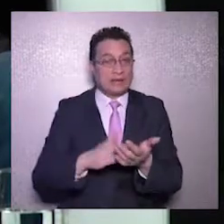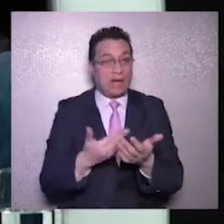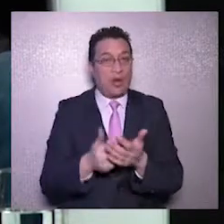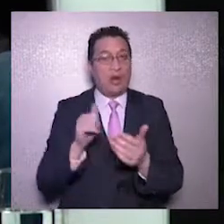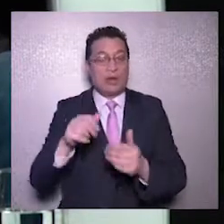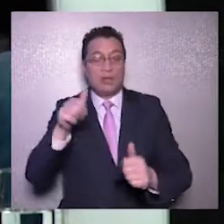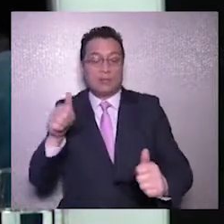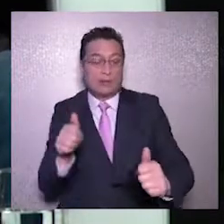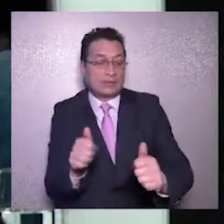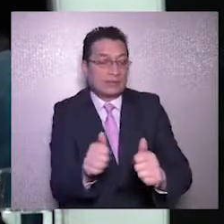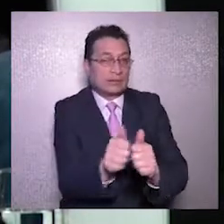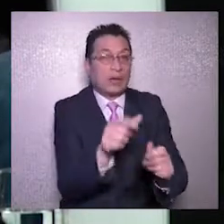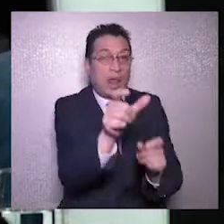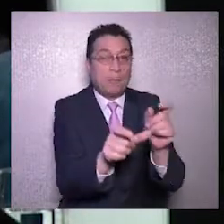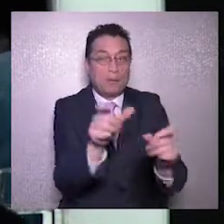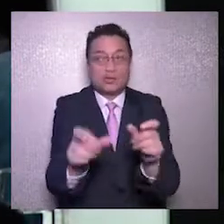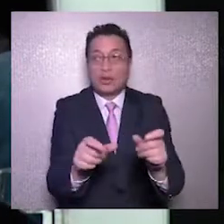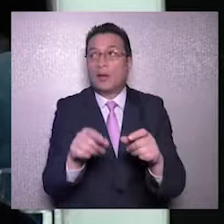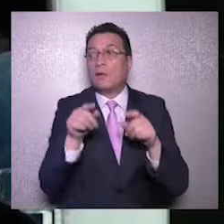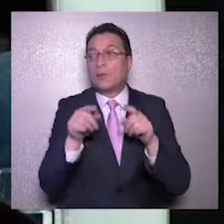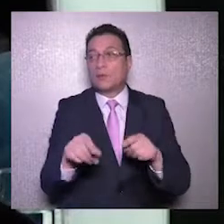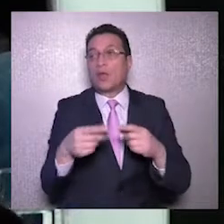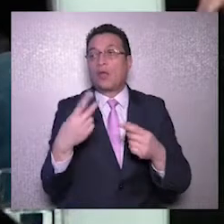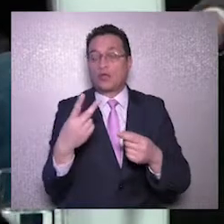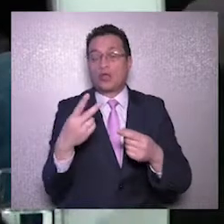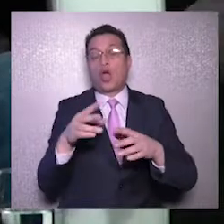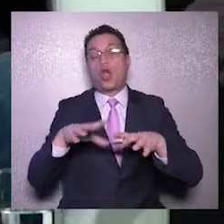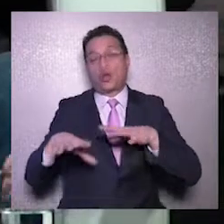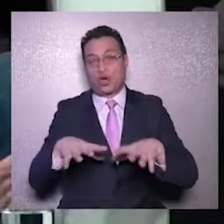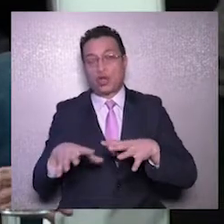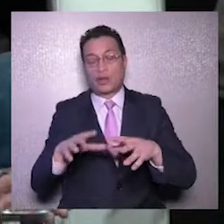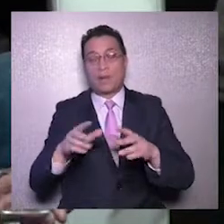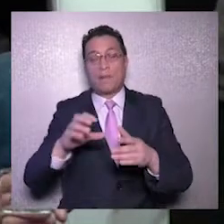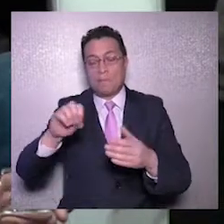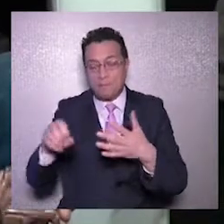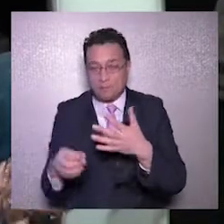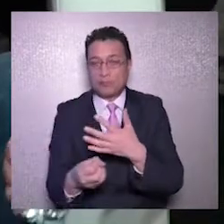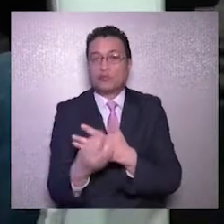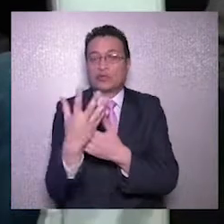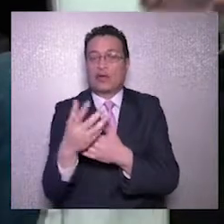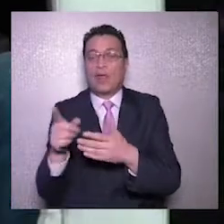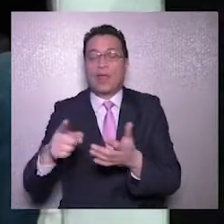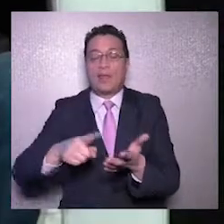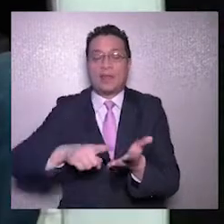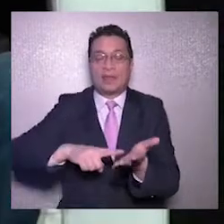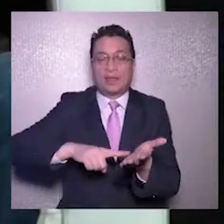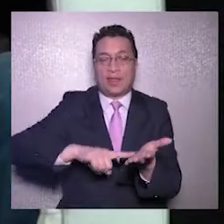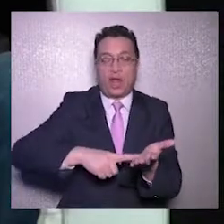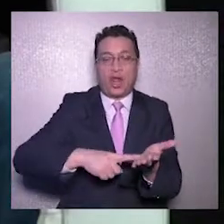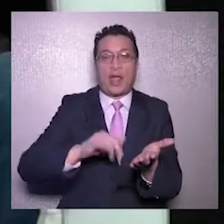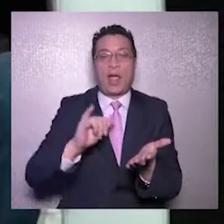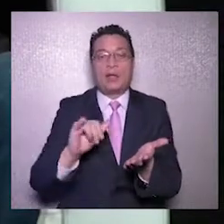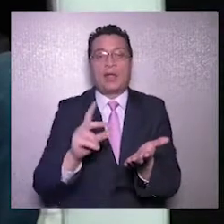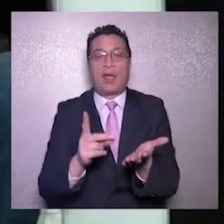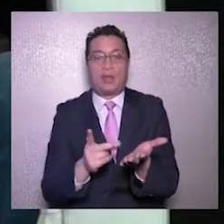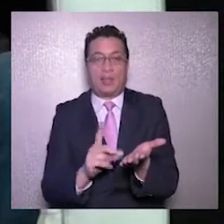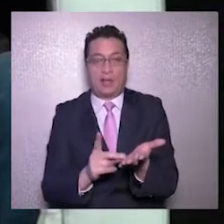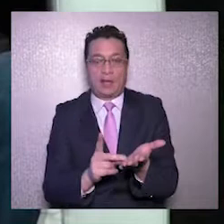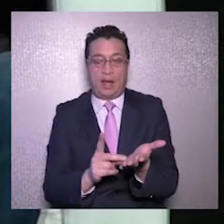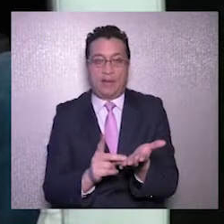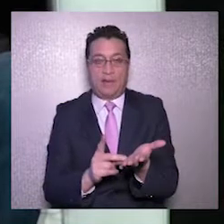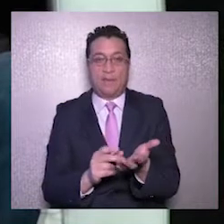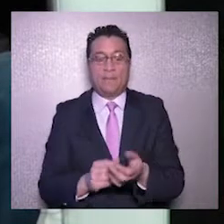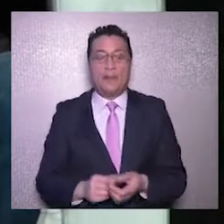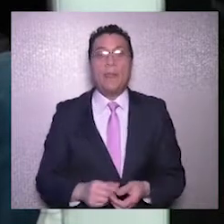la población, es todos los elementos de modernización tecnológica y modernización digital.